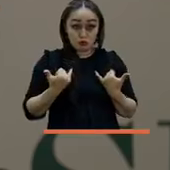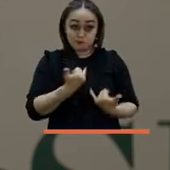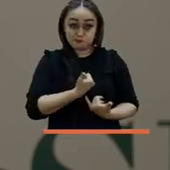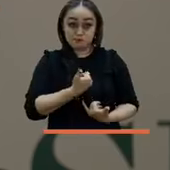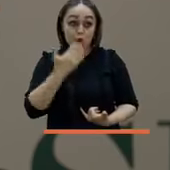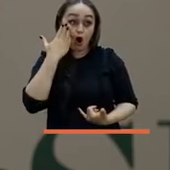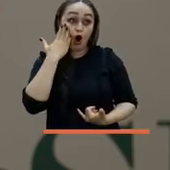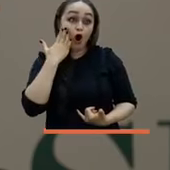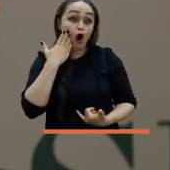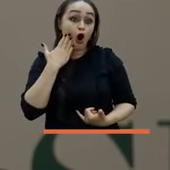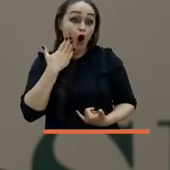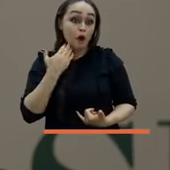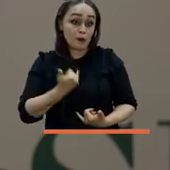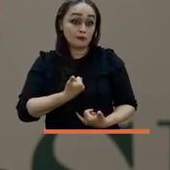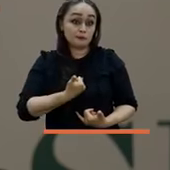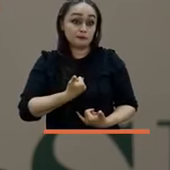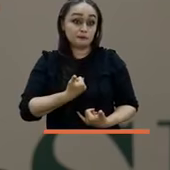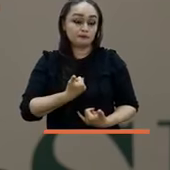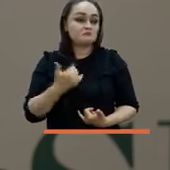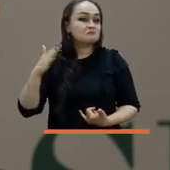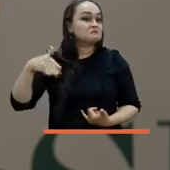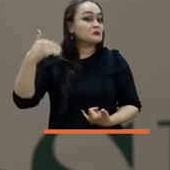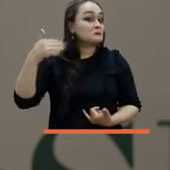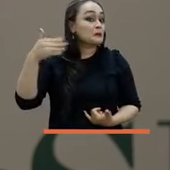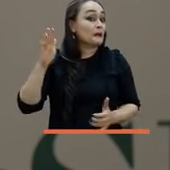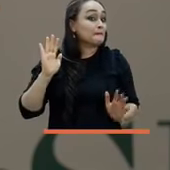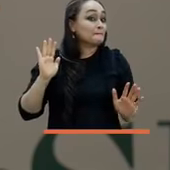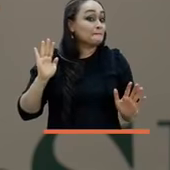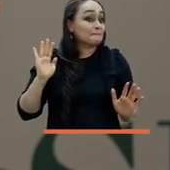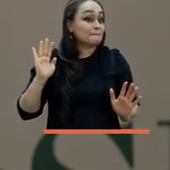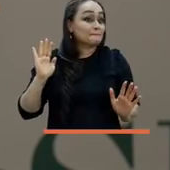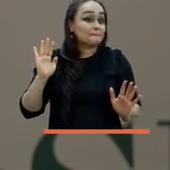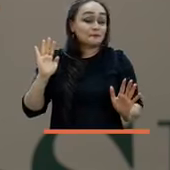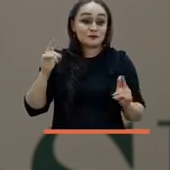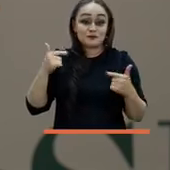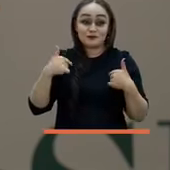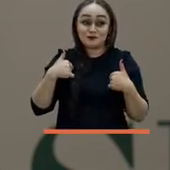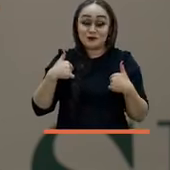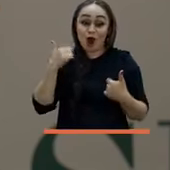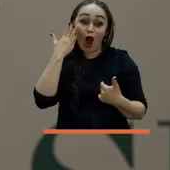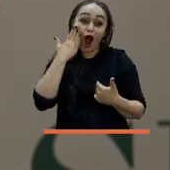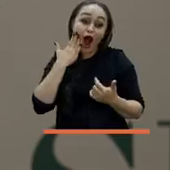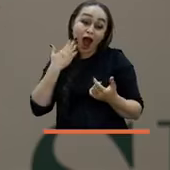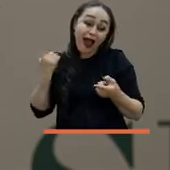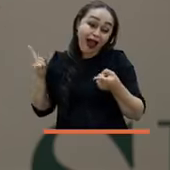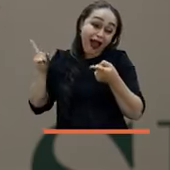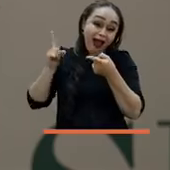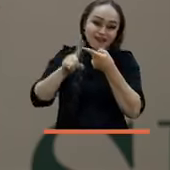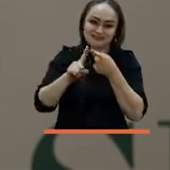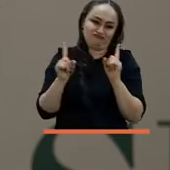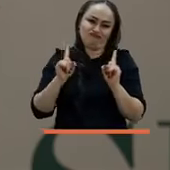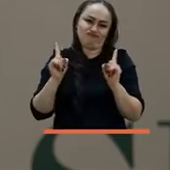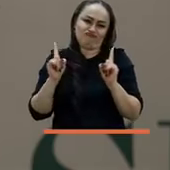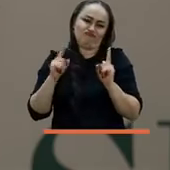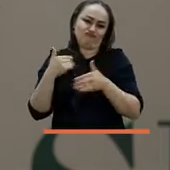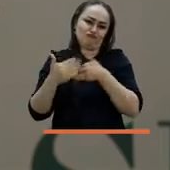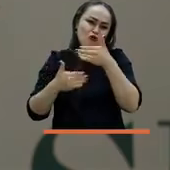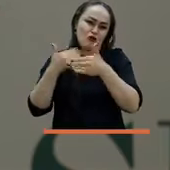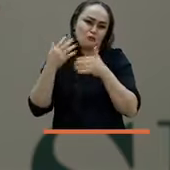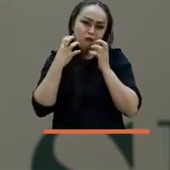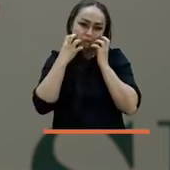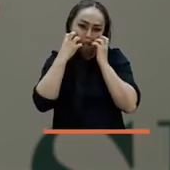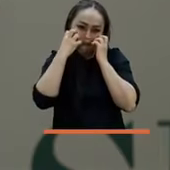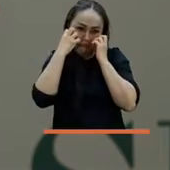más adelante pues no me voy no me puedo creer que me va a quedar aquí joven más adelante y los jóvenes